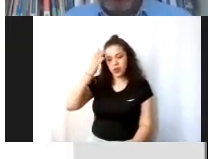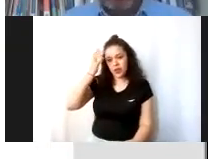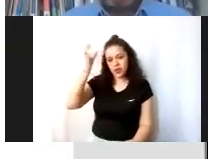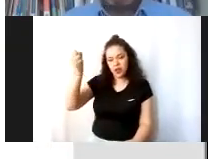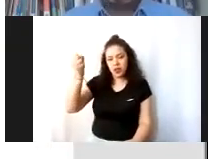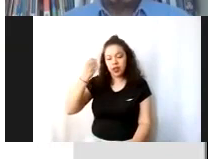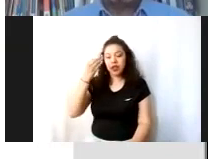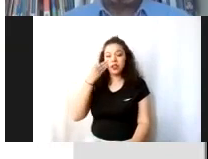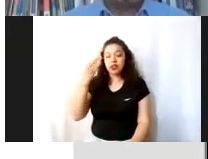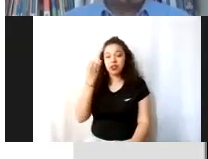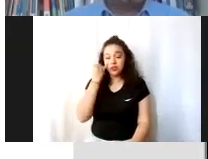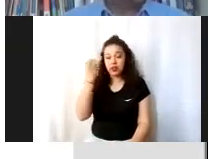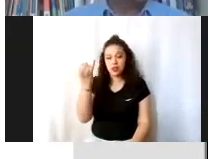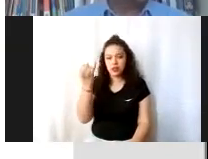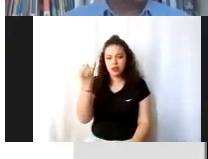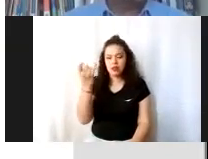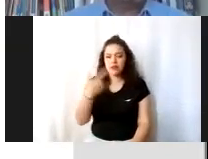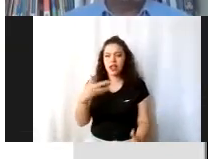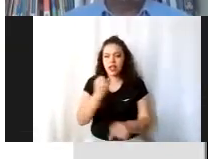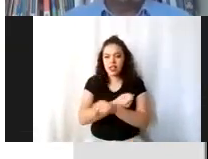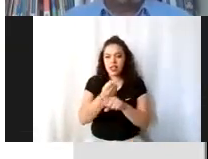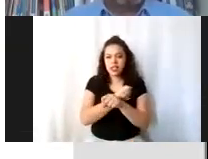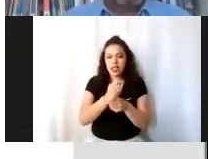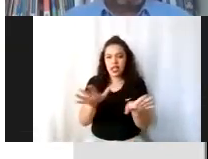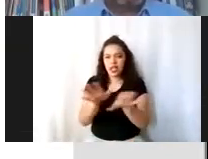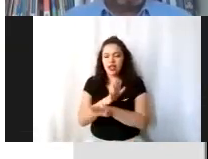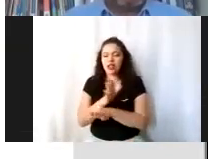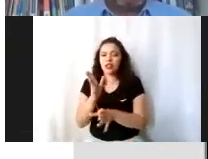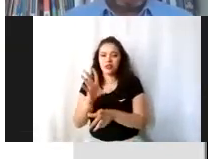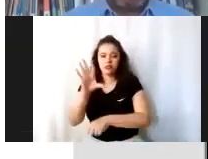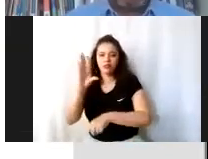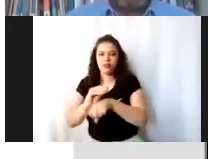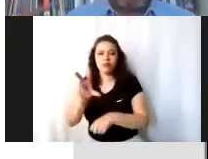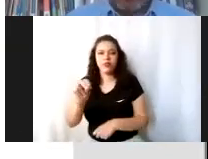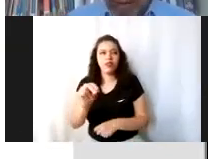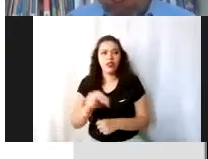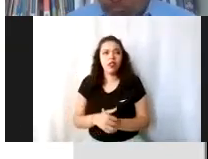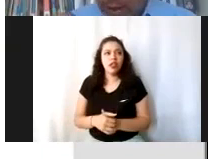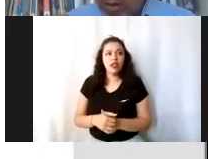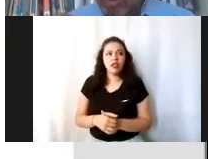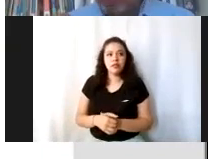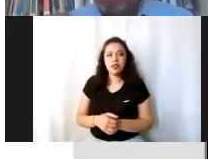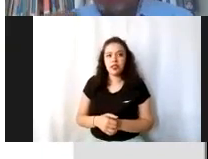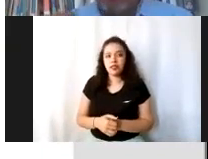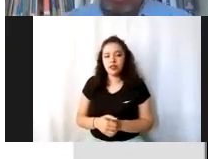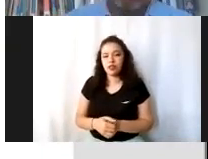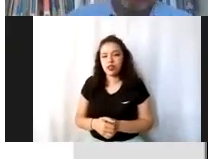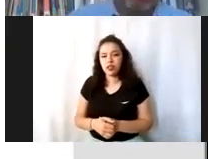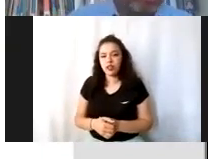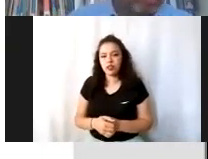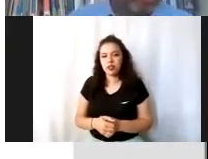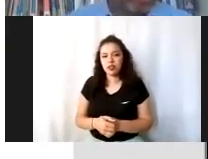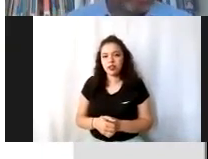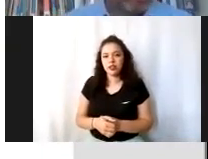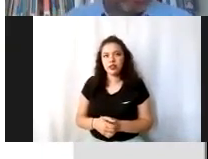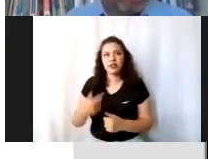no permiten la transfusión sanguínea y en ocasiones no permiten que haya donación de órganos, por ejemplo,